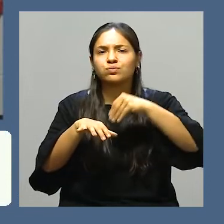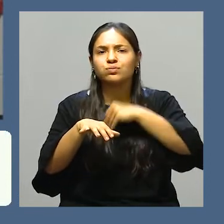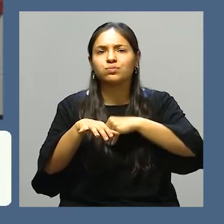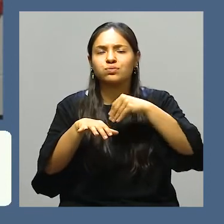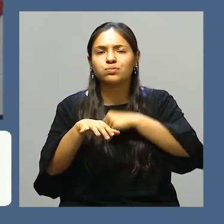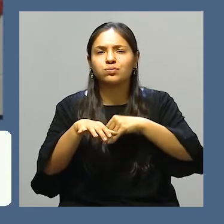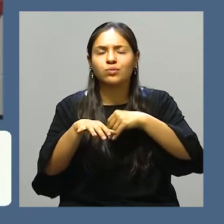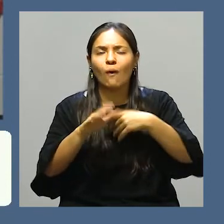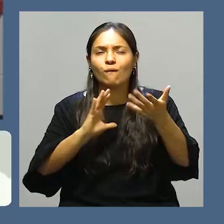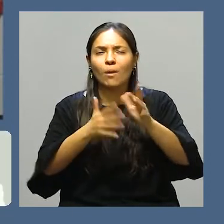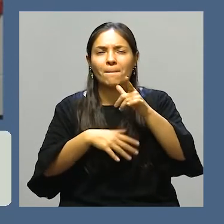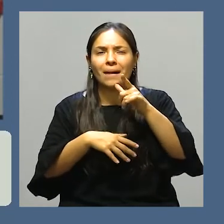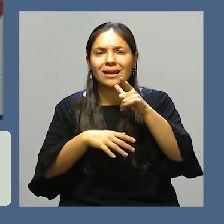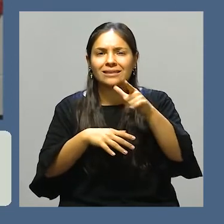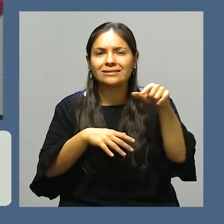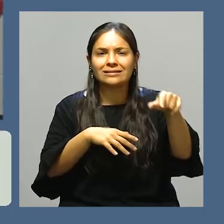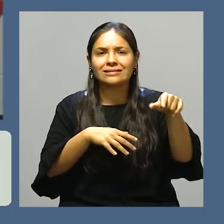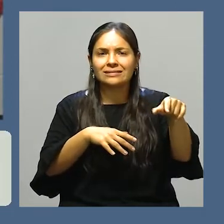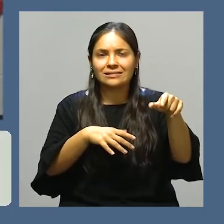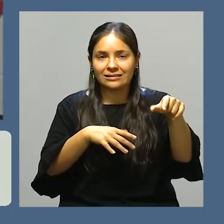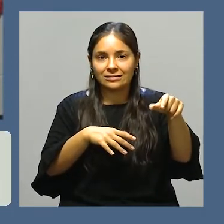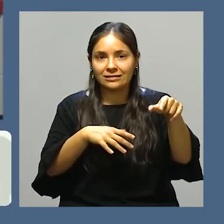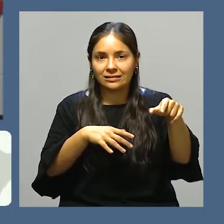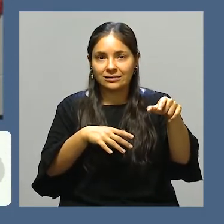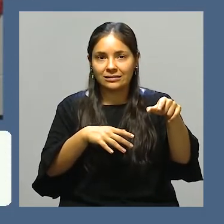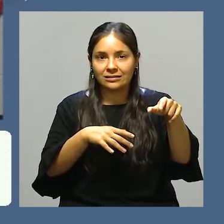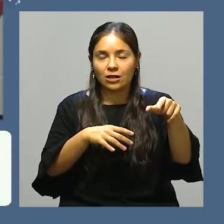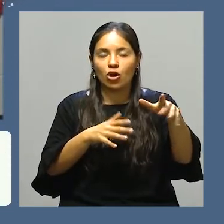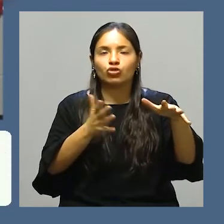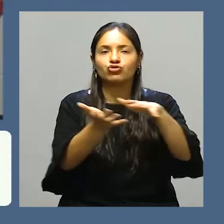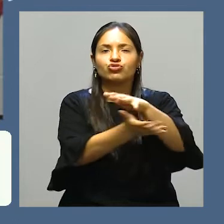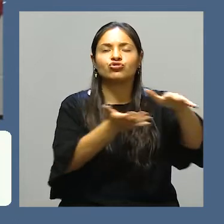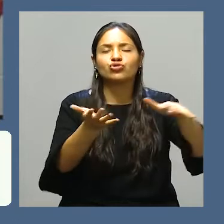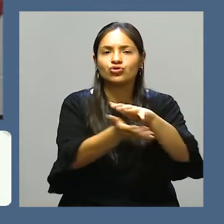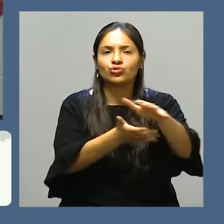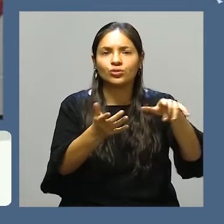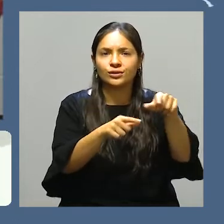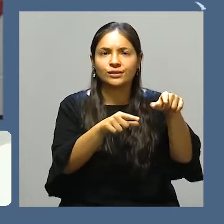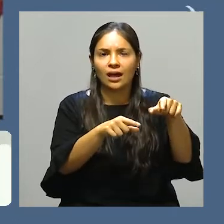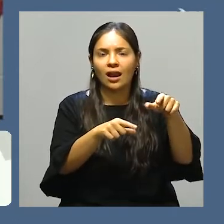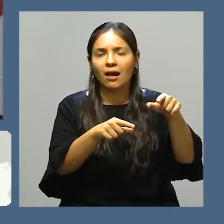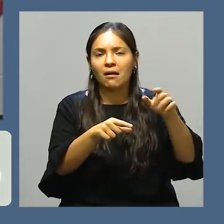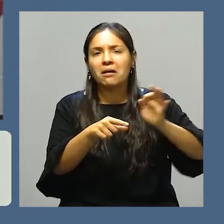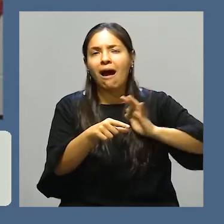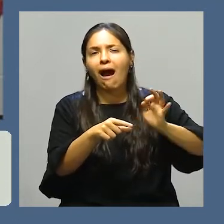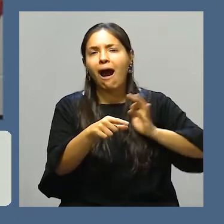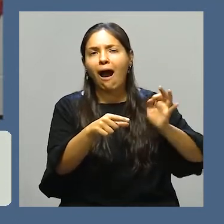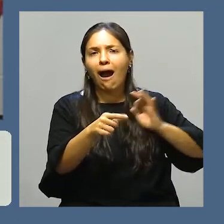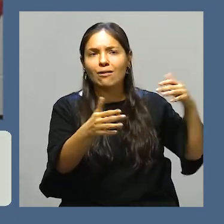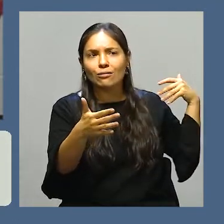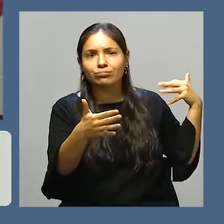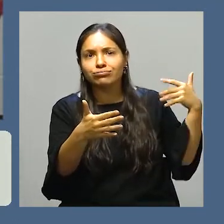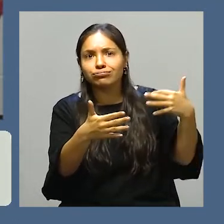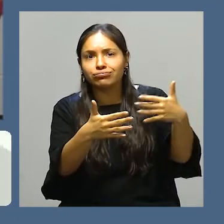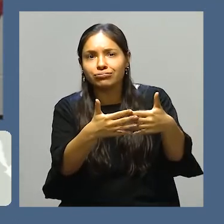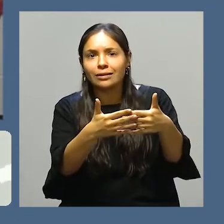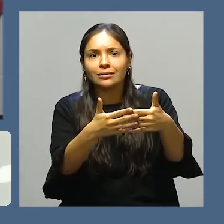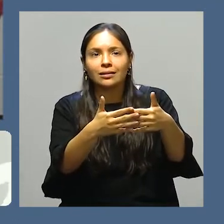el candidato Gutiérrez y un poco la línea programática que él defiende, la idea de que hay que defender, y en esto